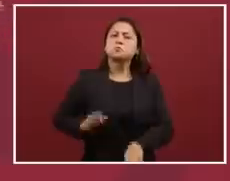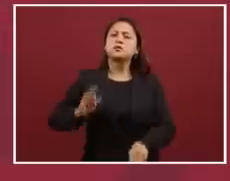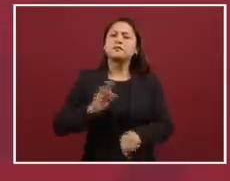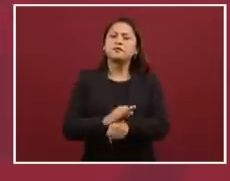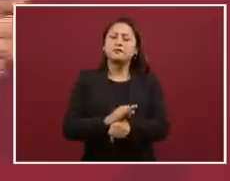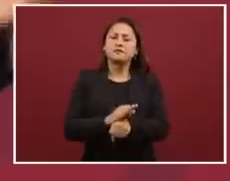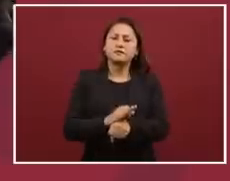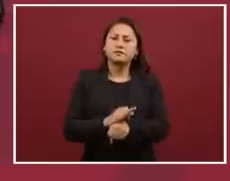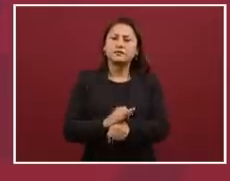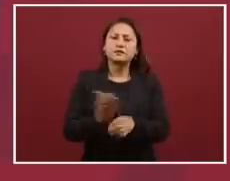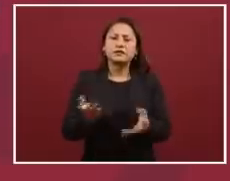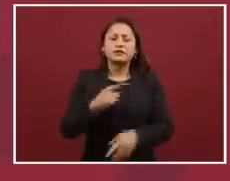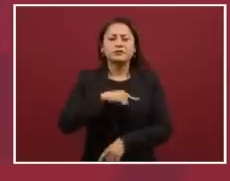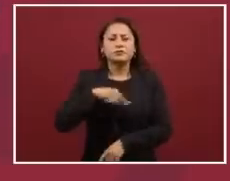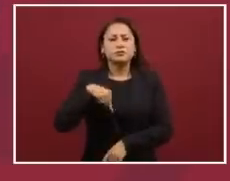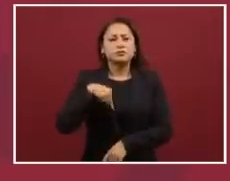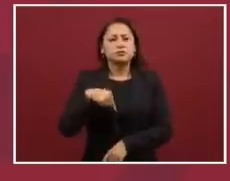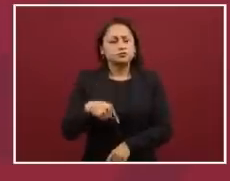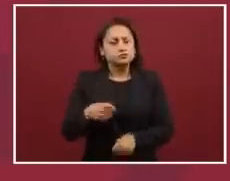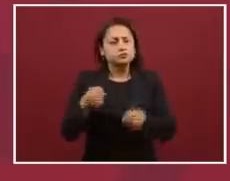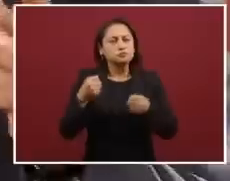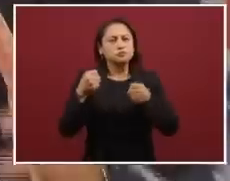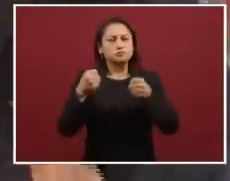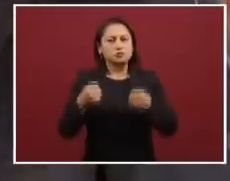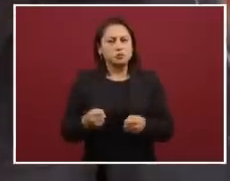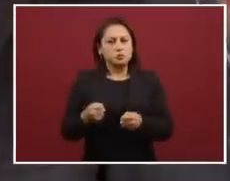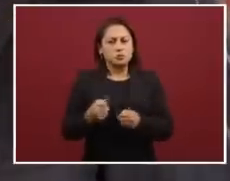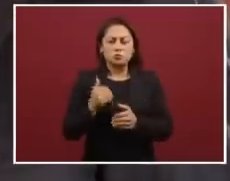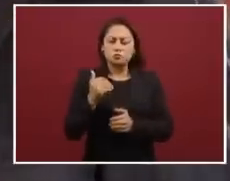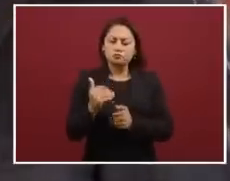Es poco tiempo, pero